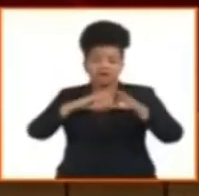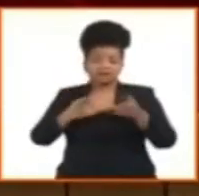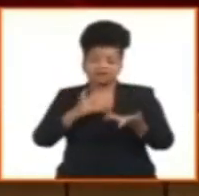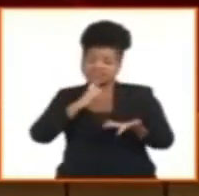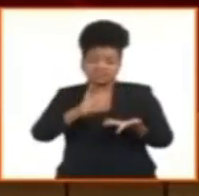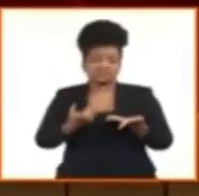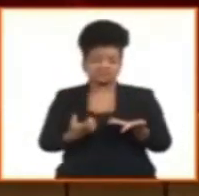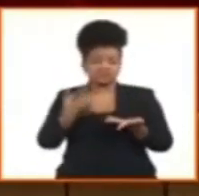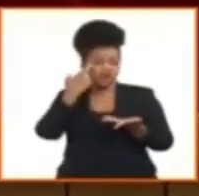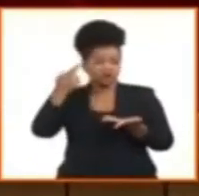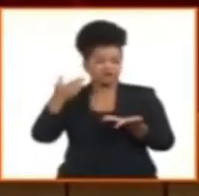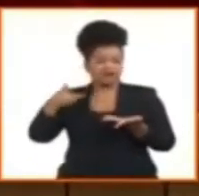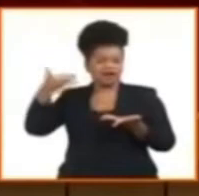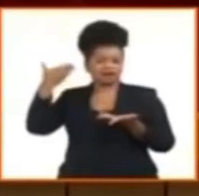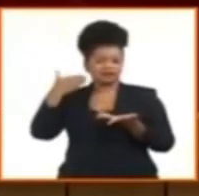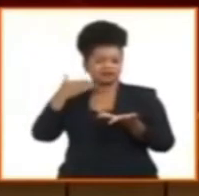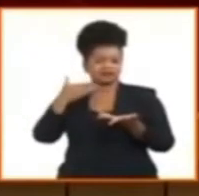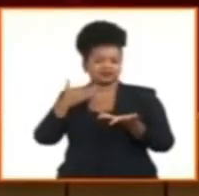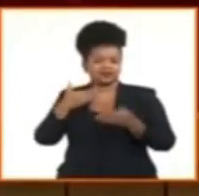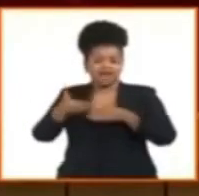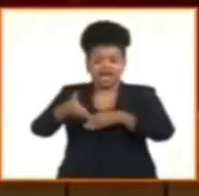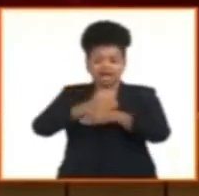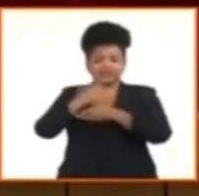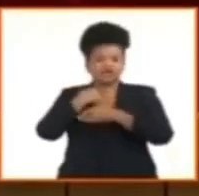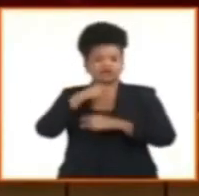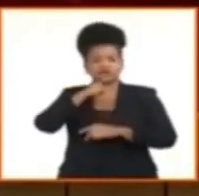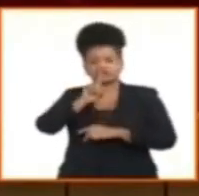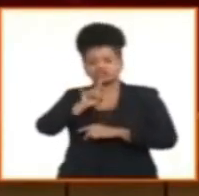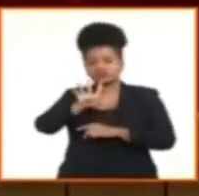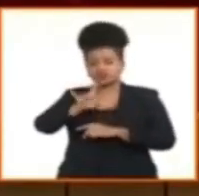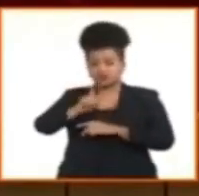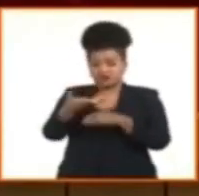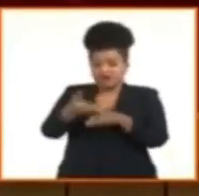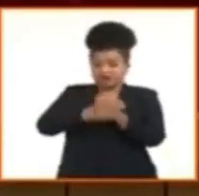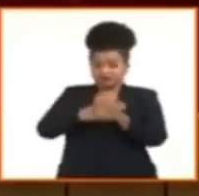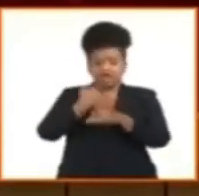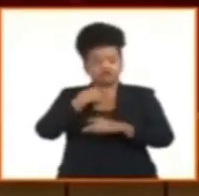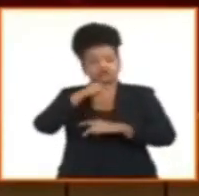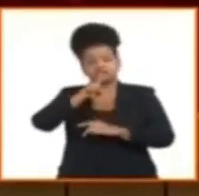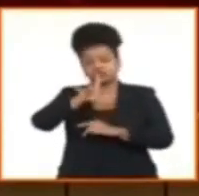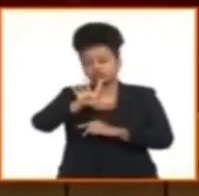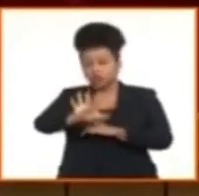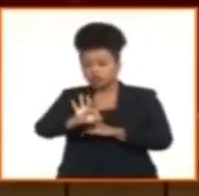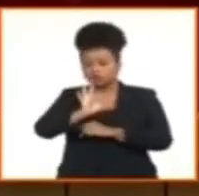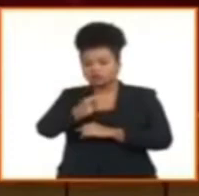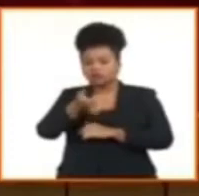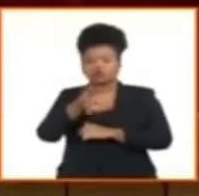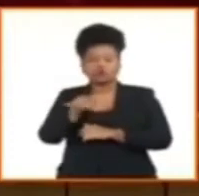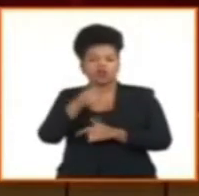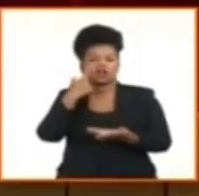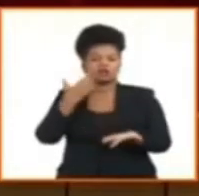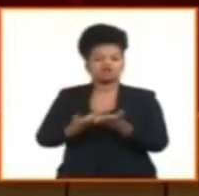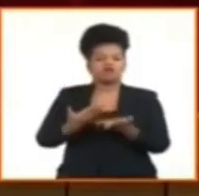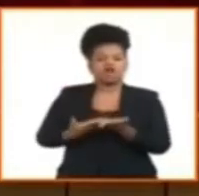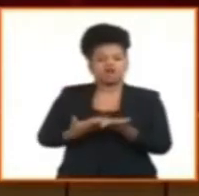Hasta diciembre de 1958 fuimos un laboratorio del neoliberalismo en América Latina, con una real dictadura bendecida